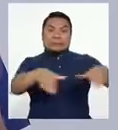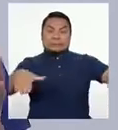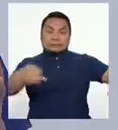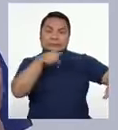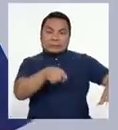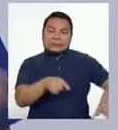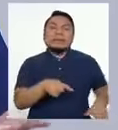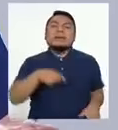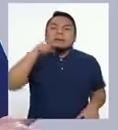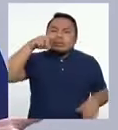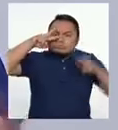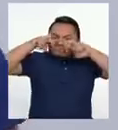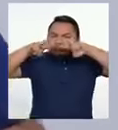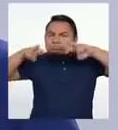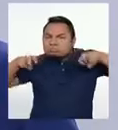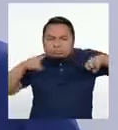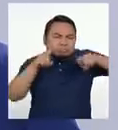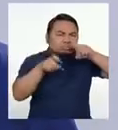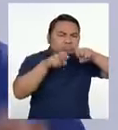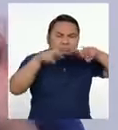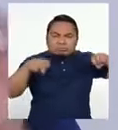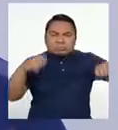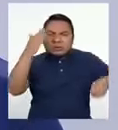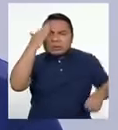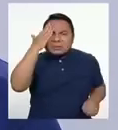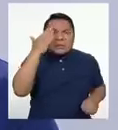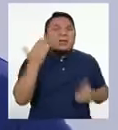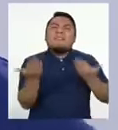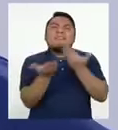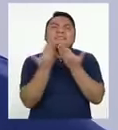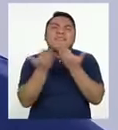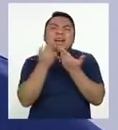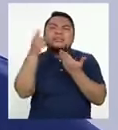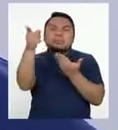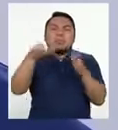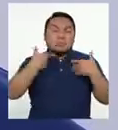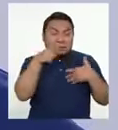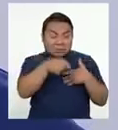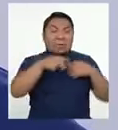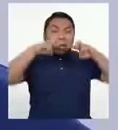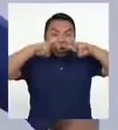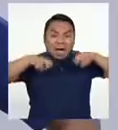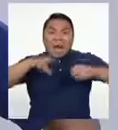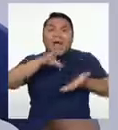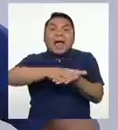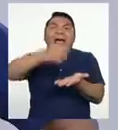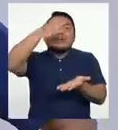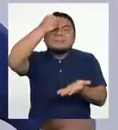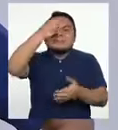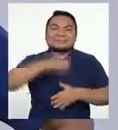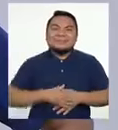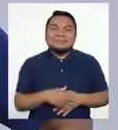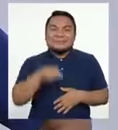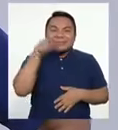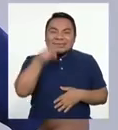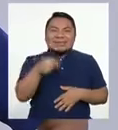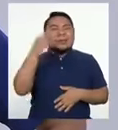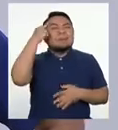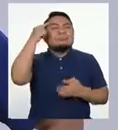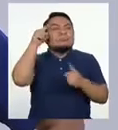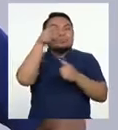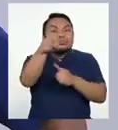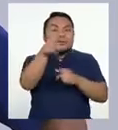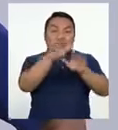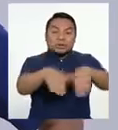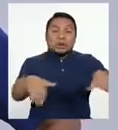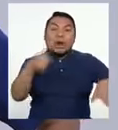necesitan explorar y hay actividades sencillas que podemos hacer para investigar y aprender. Estos son algunos desafíos que